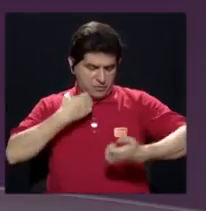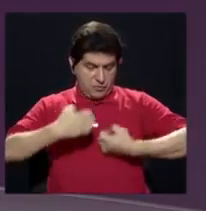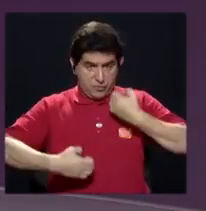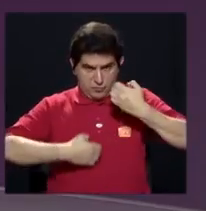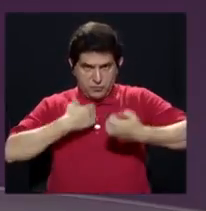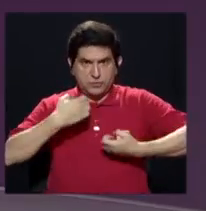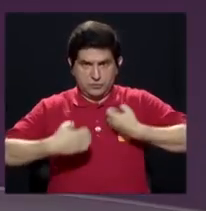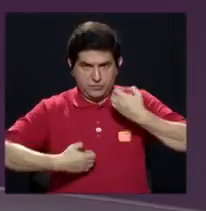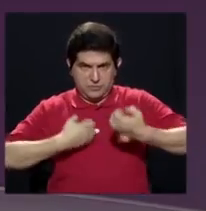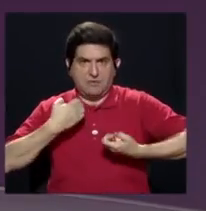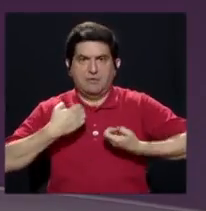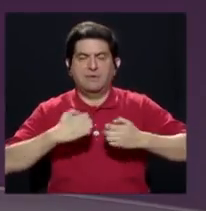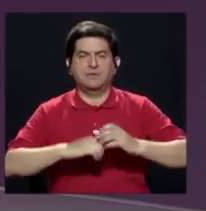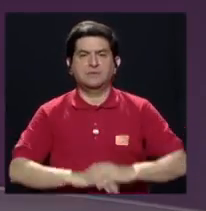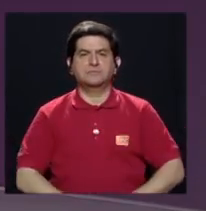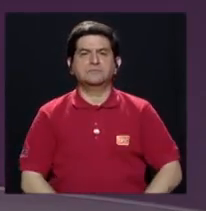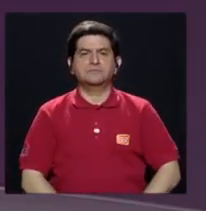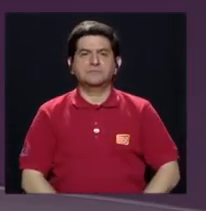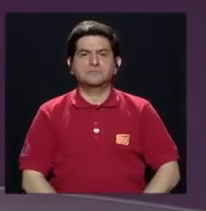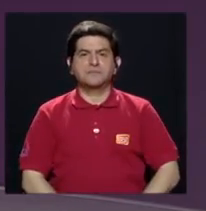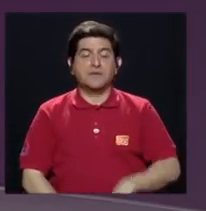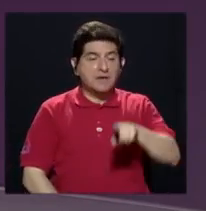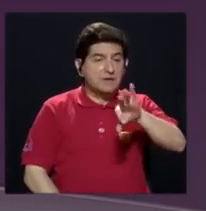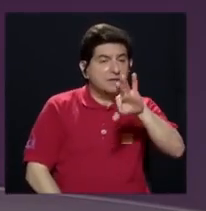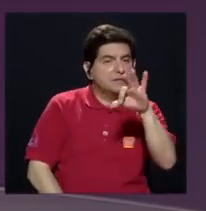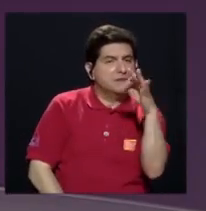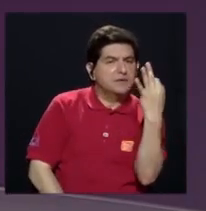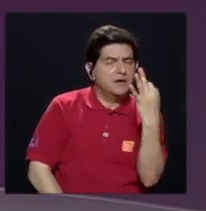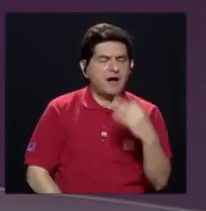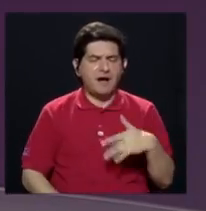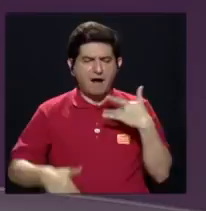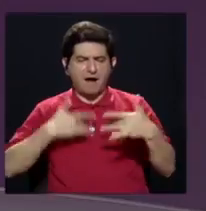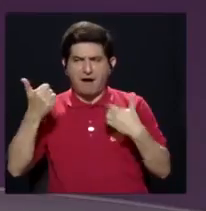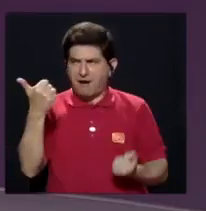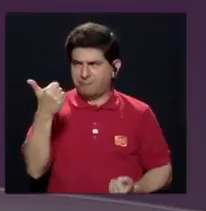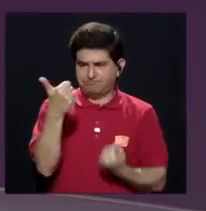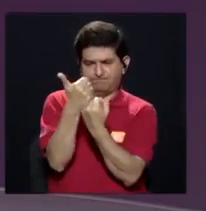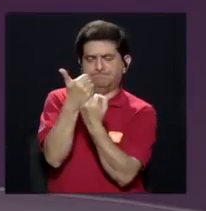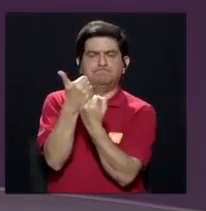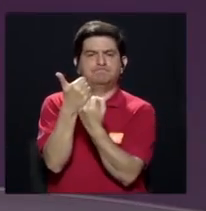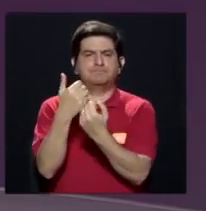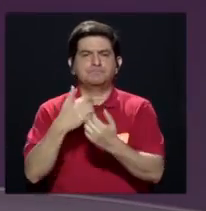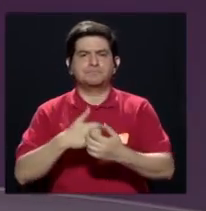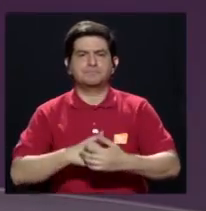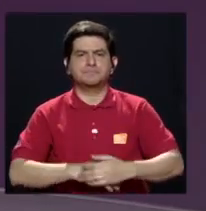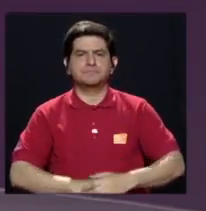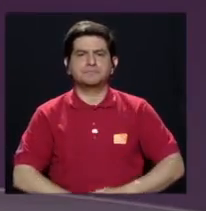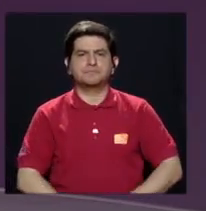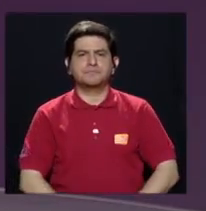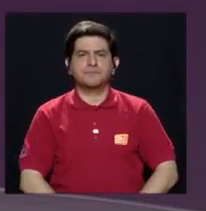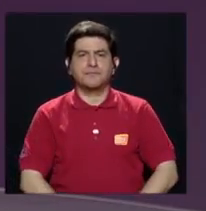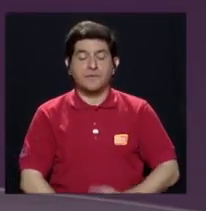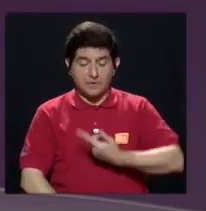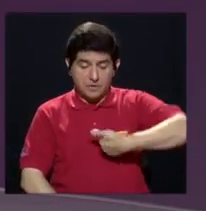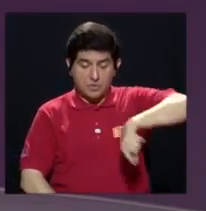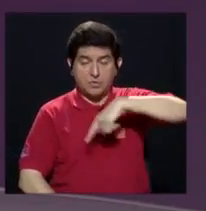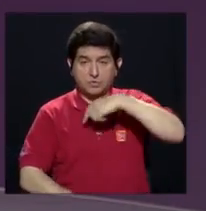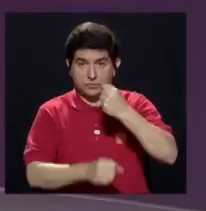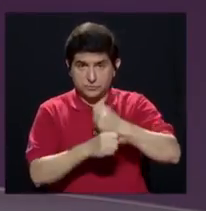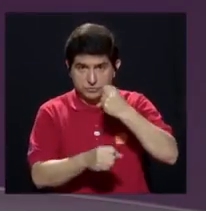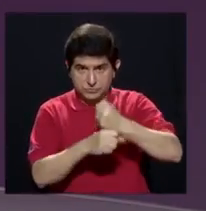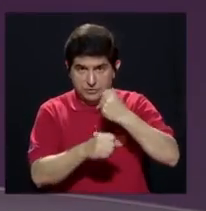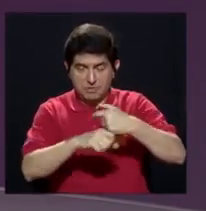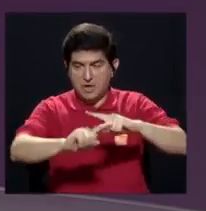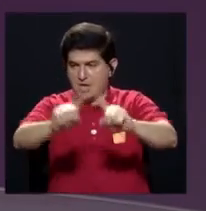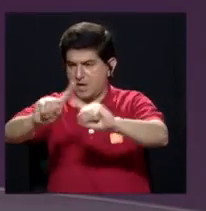emocional para para para que ellas pues se sientan apoyadas hemos trabajado con en